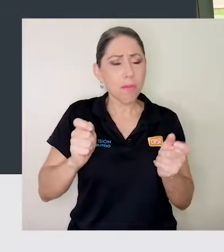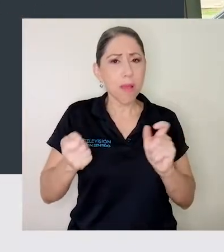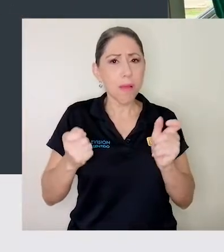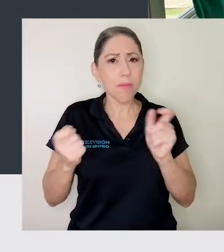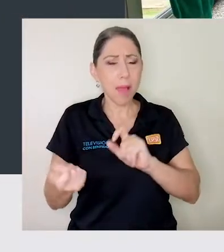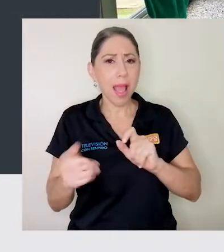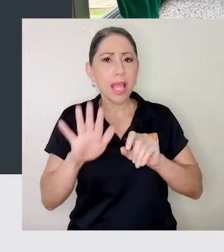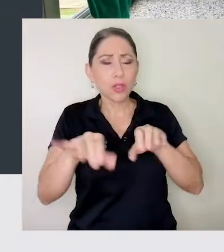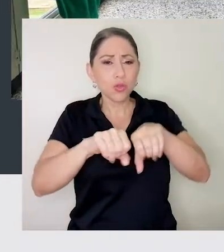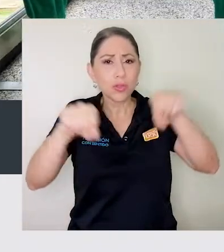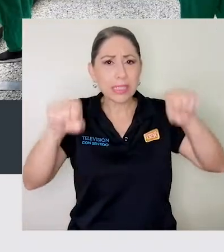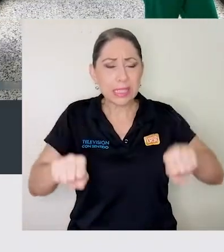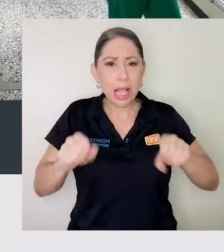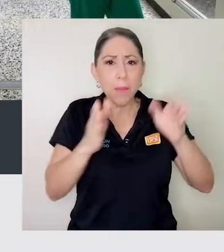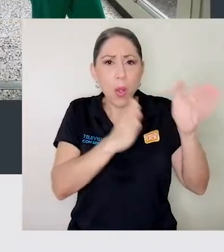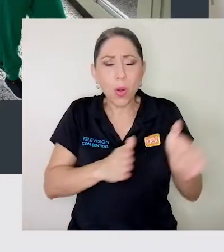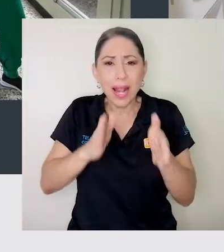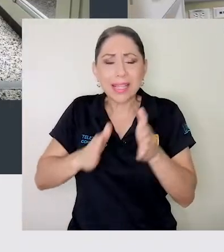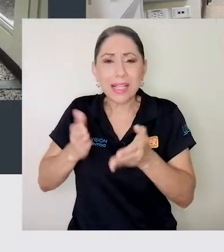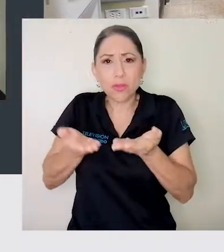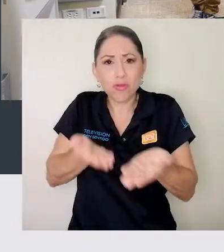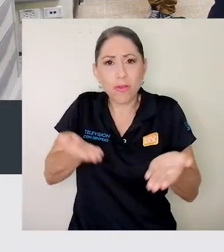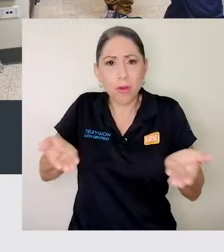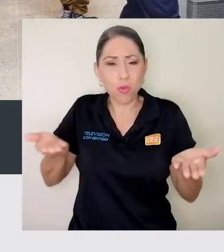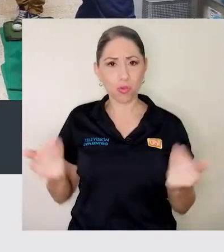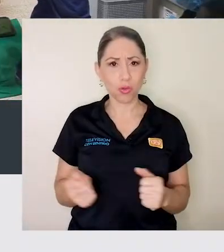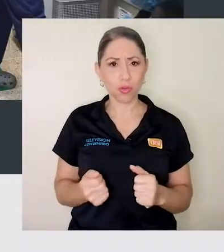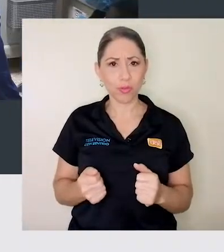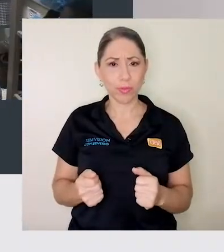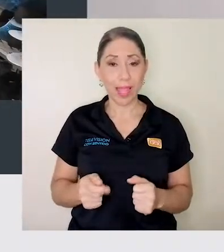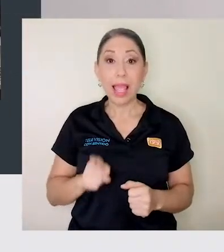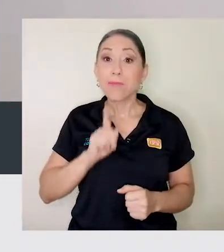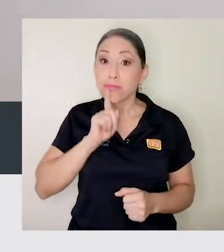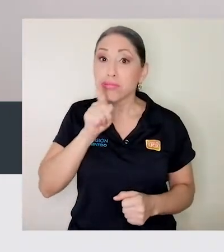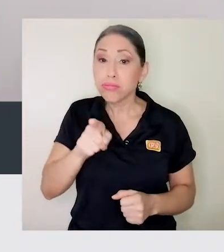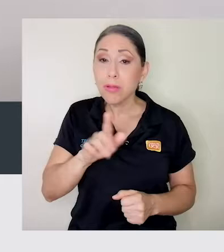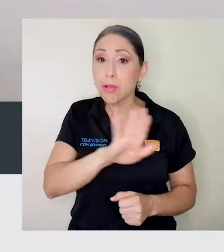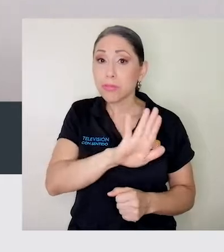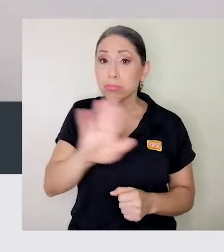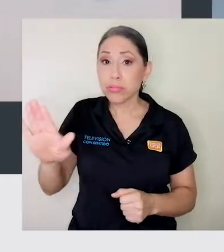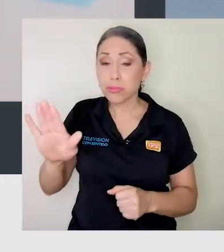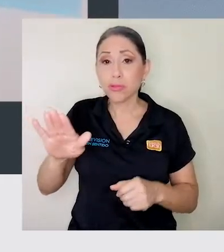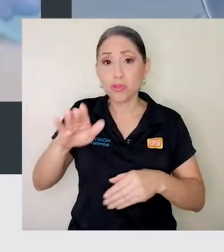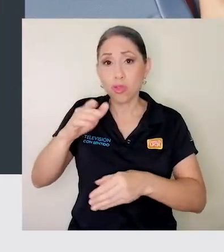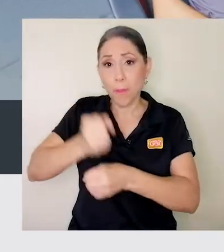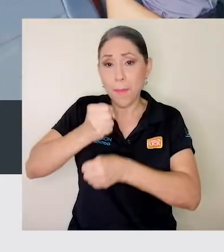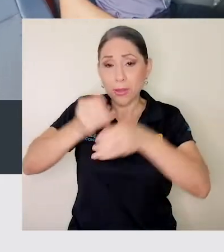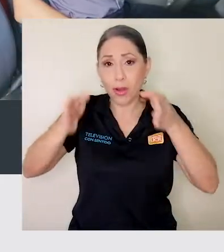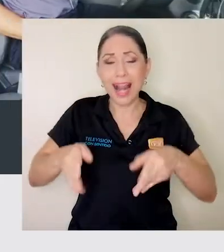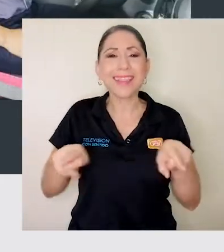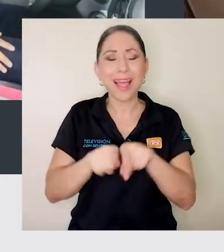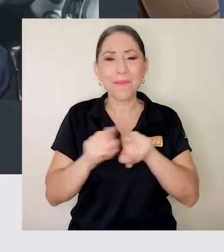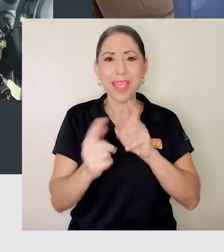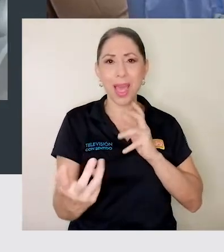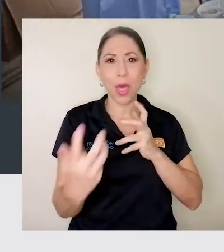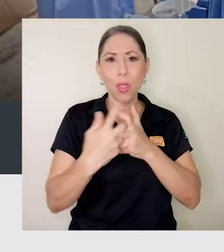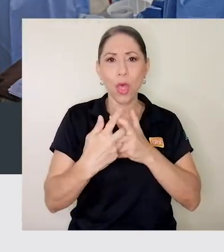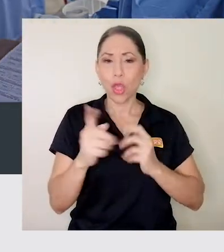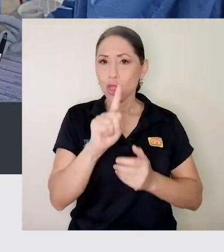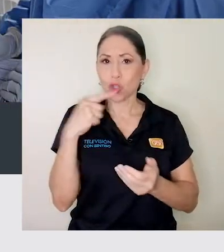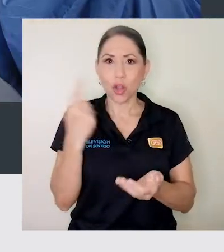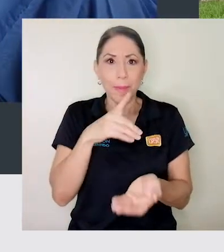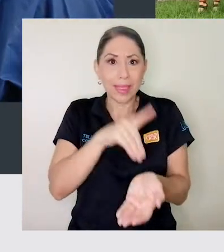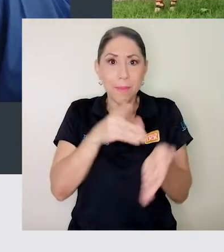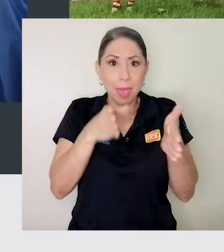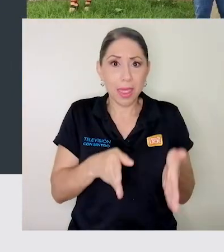realizado cambios en la infraestructura y organización de sus recursos y sin duda su personal también ha tenido que adaptarse, no